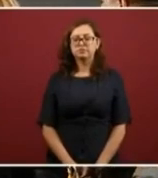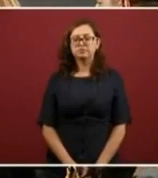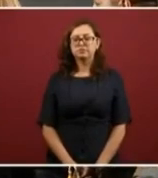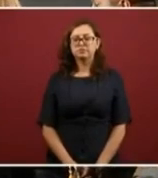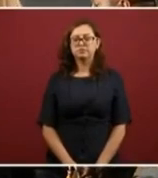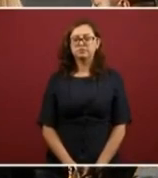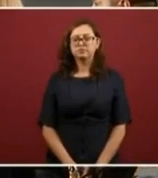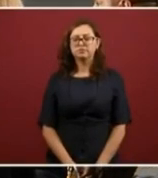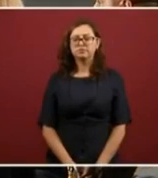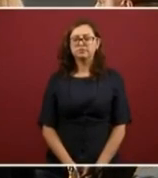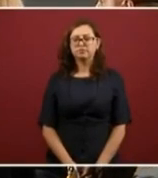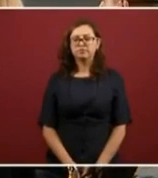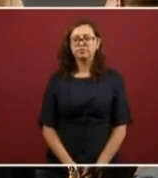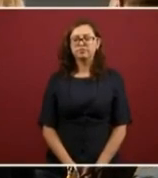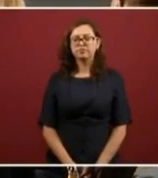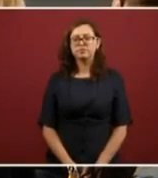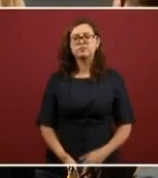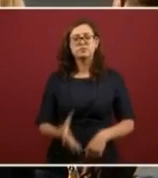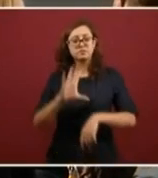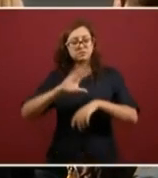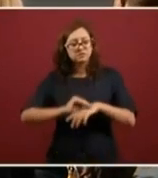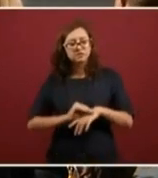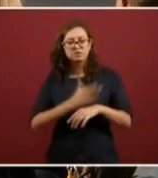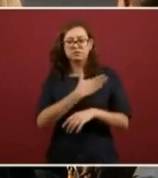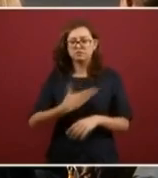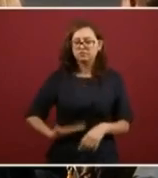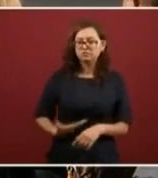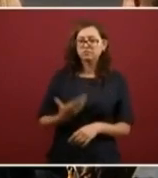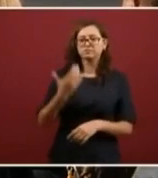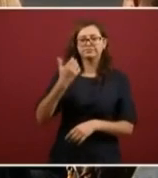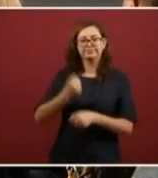Con su permiso, señor presidente, señor secretario.